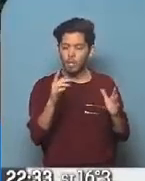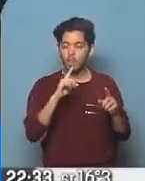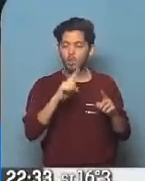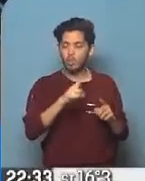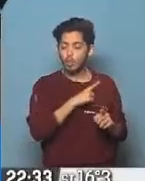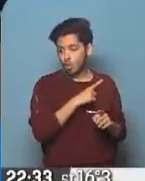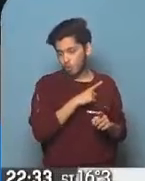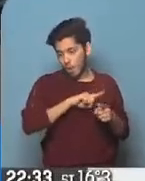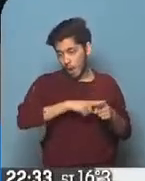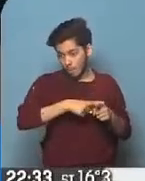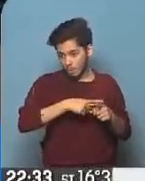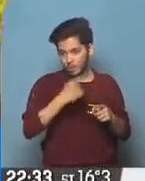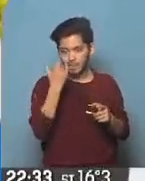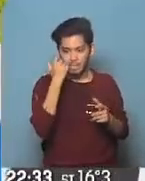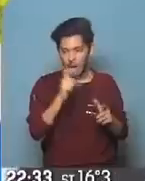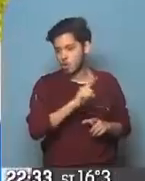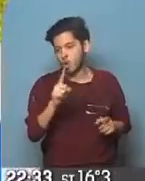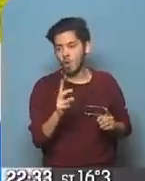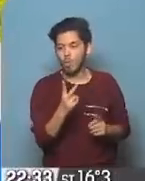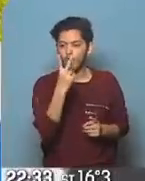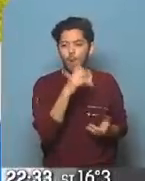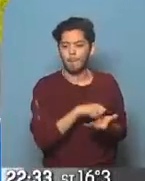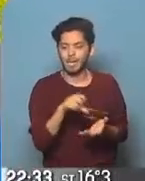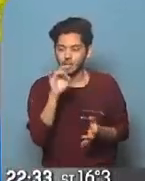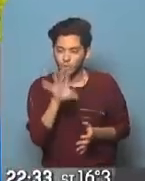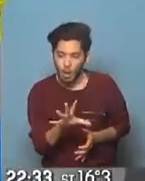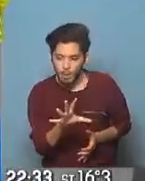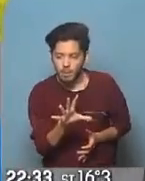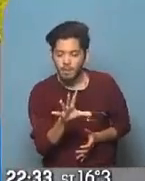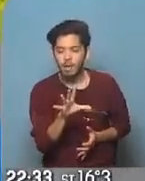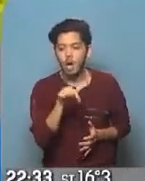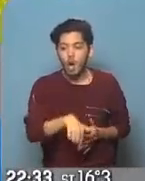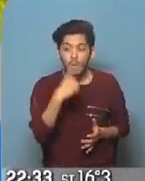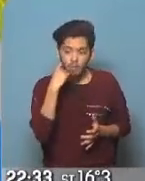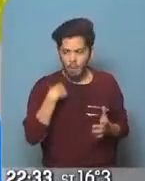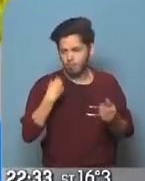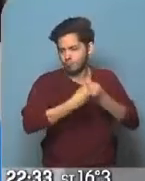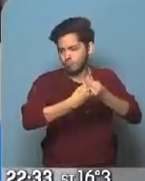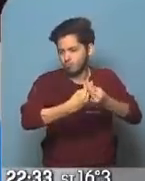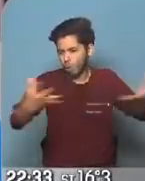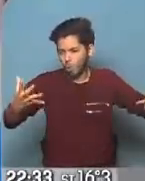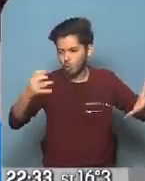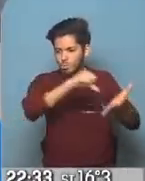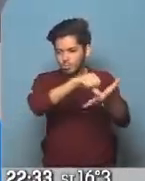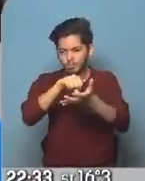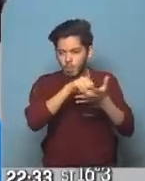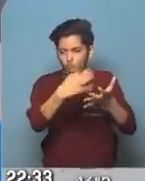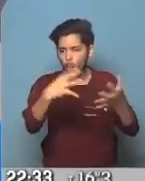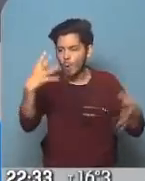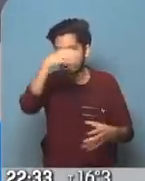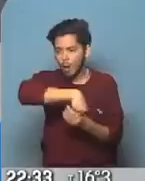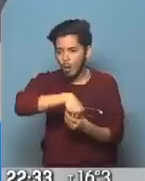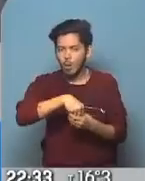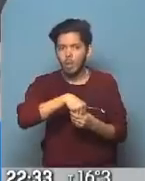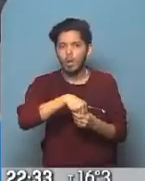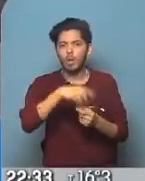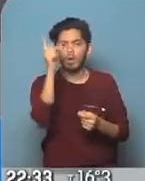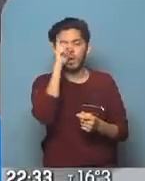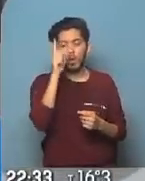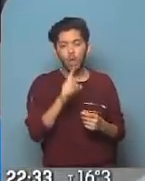bilateral, la política es multilateral, entonces no tiene sentido, eso es lo que dijo. Y después dio otro argumento que me pareció interesante, no digo que lo suscriba, estoy tratando